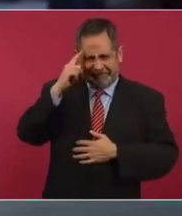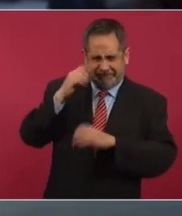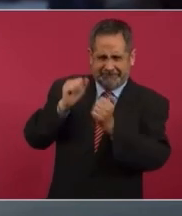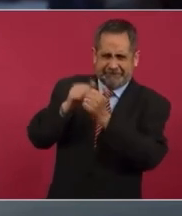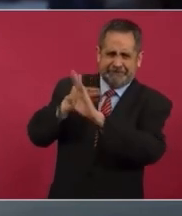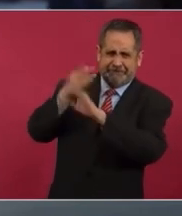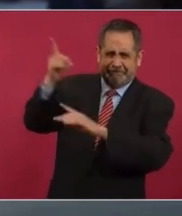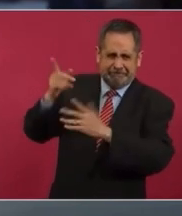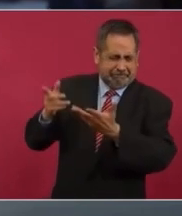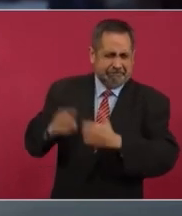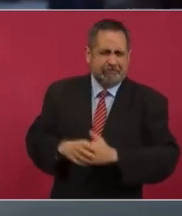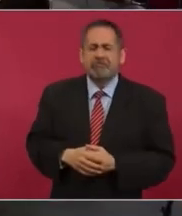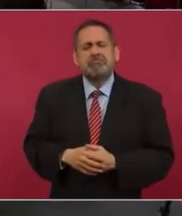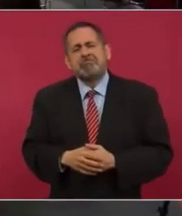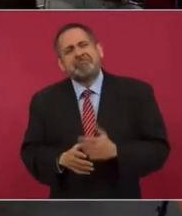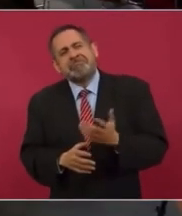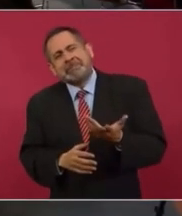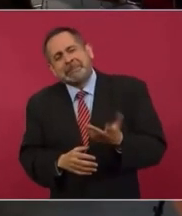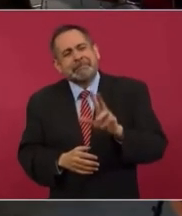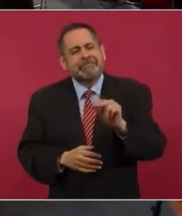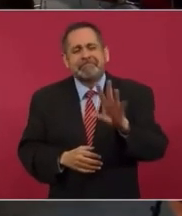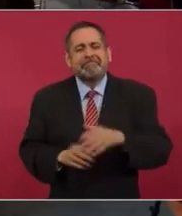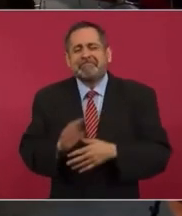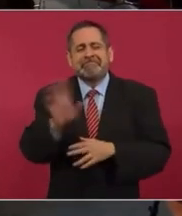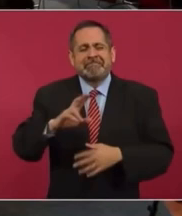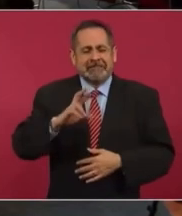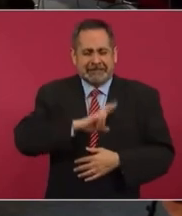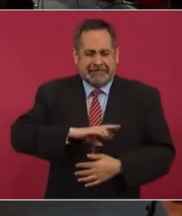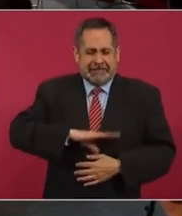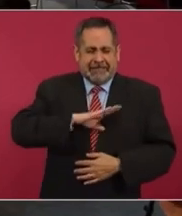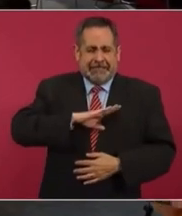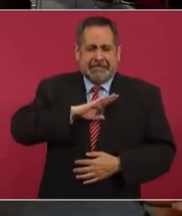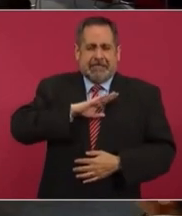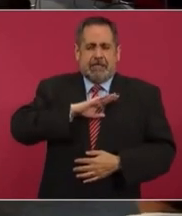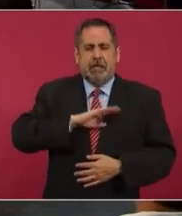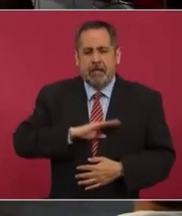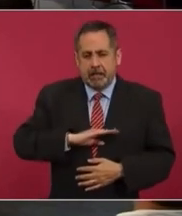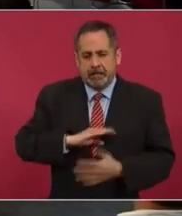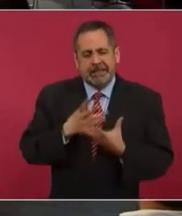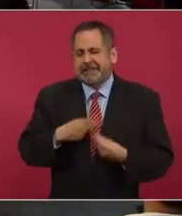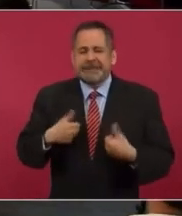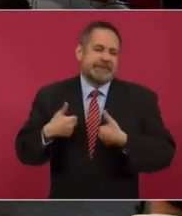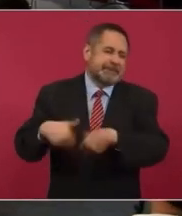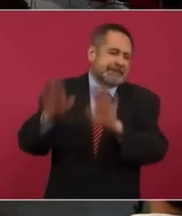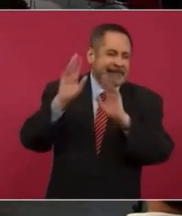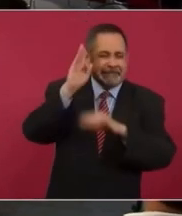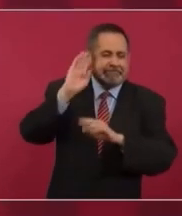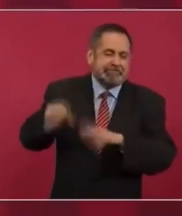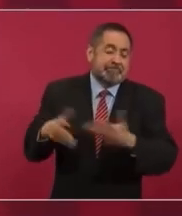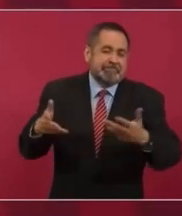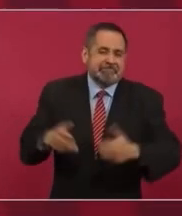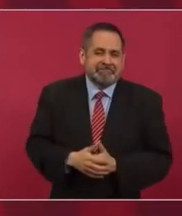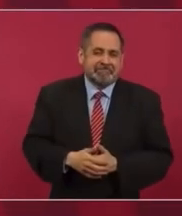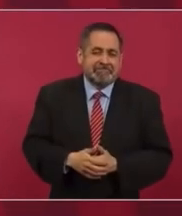austriacos. No, ya se me pasó el coraje.